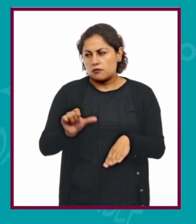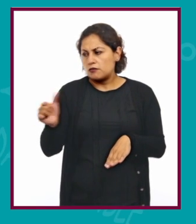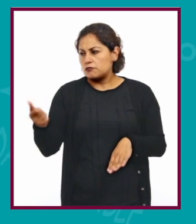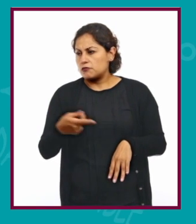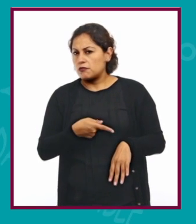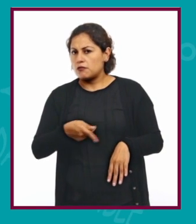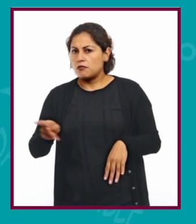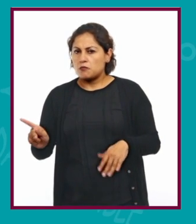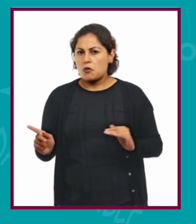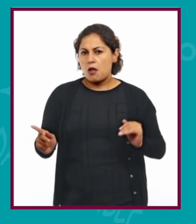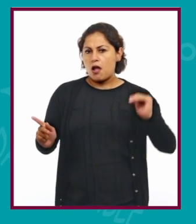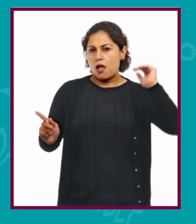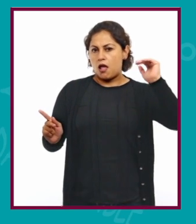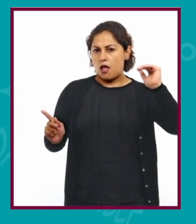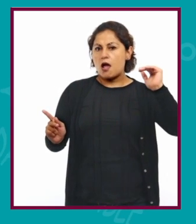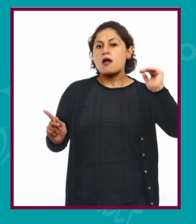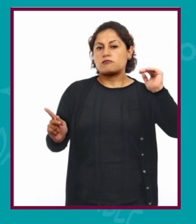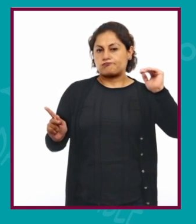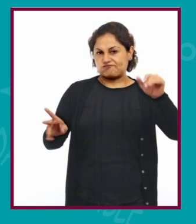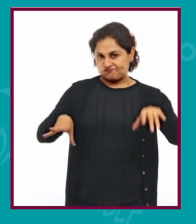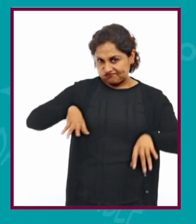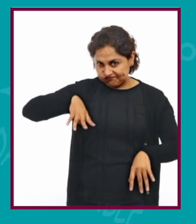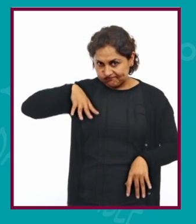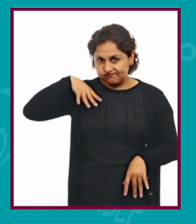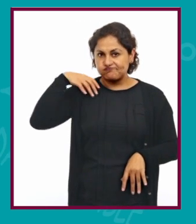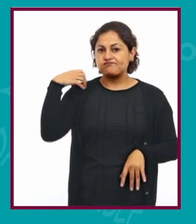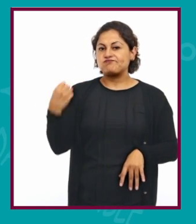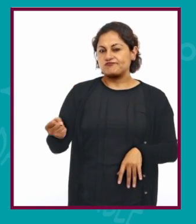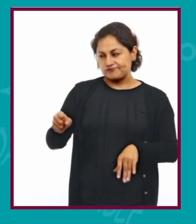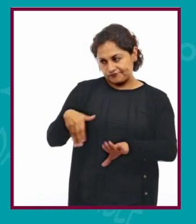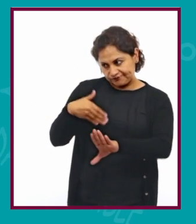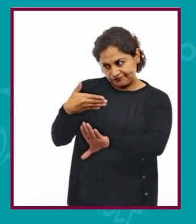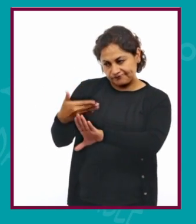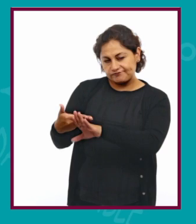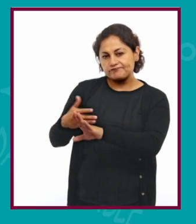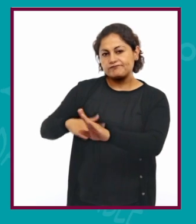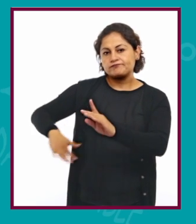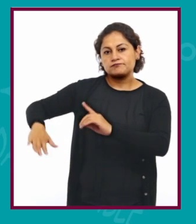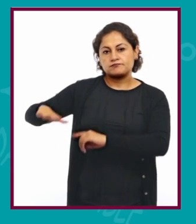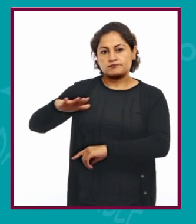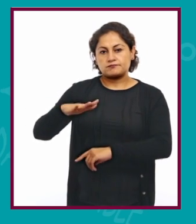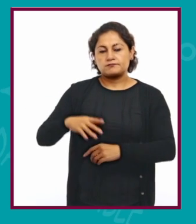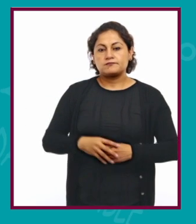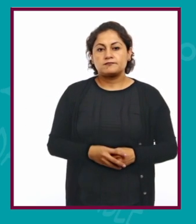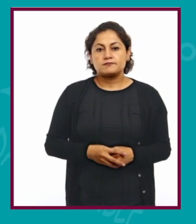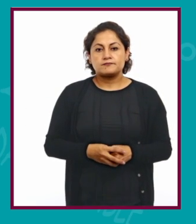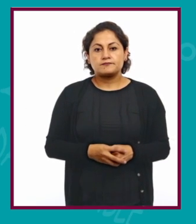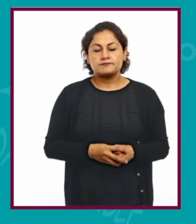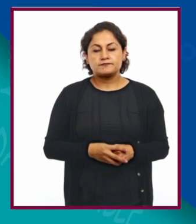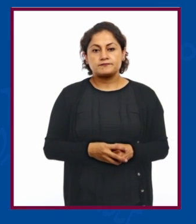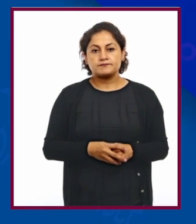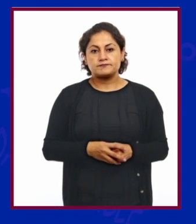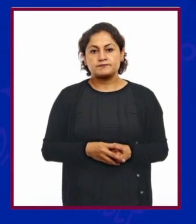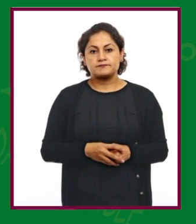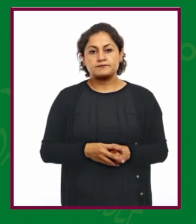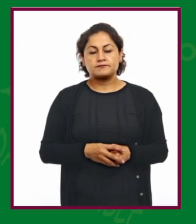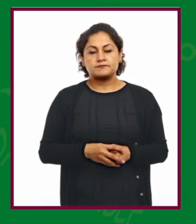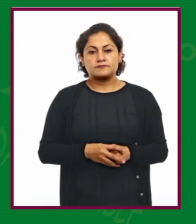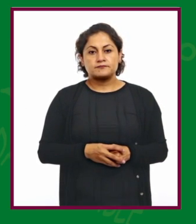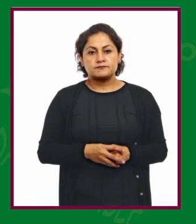son las que abusan de ese poder y suelen hacer cosas malas con las personas.